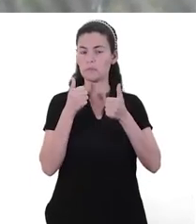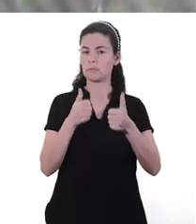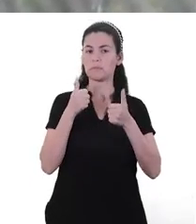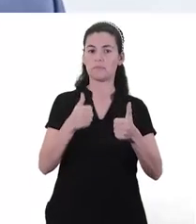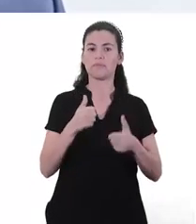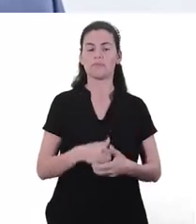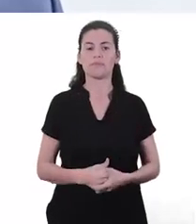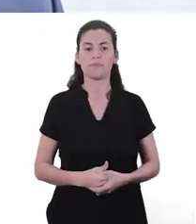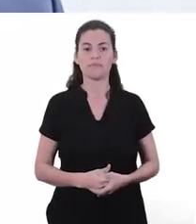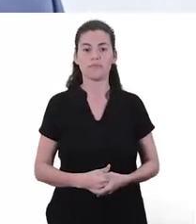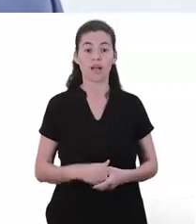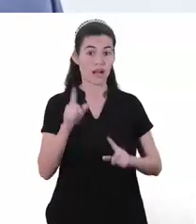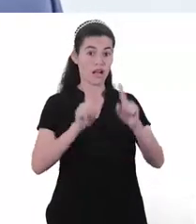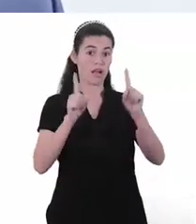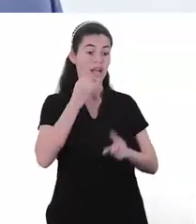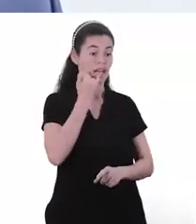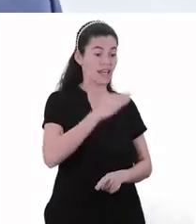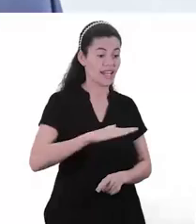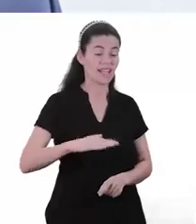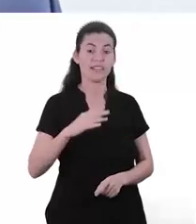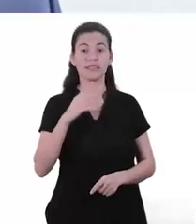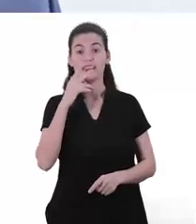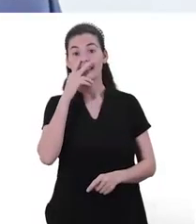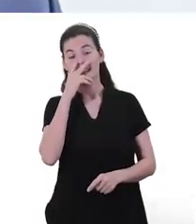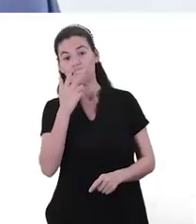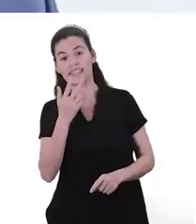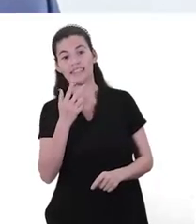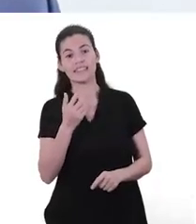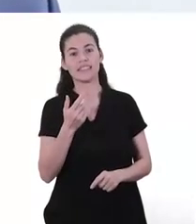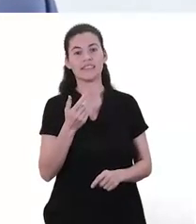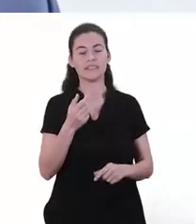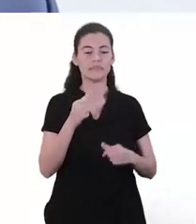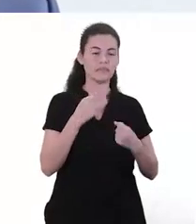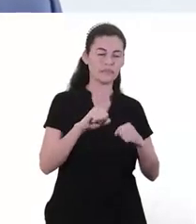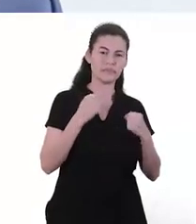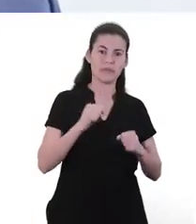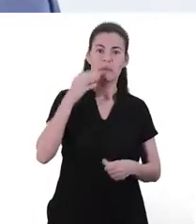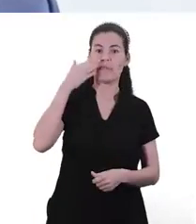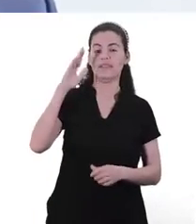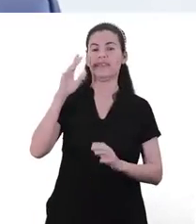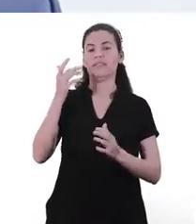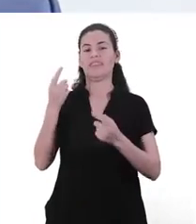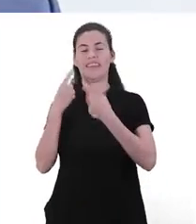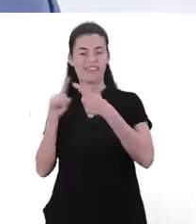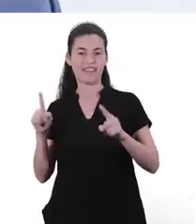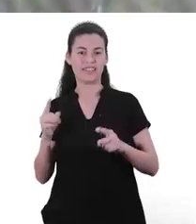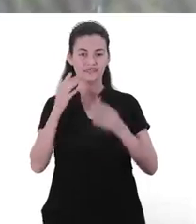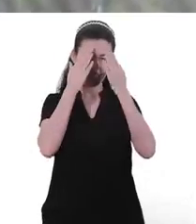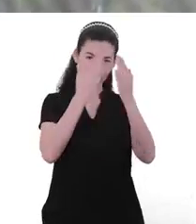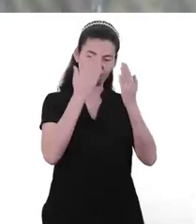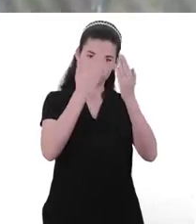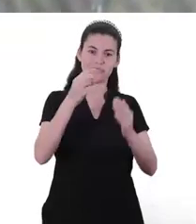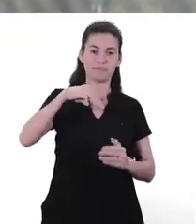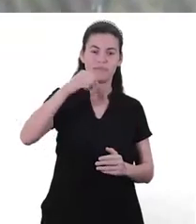Claro. Claro, porque de niños queremos ser Quijote y cuando somos grandes preferimos ser el molino de espada. Exactamente. Gracias, Manuel. No,